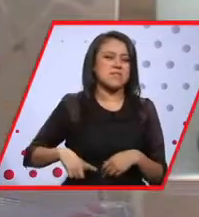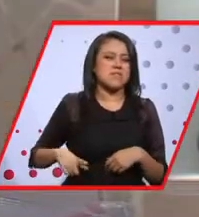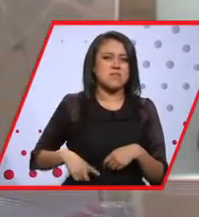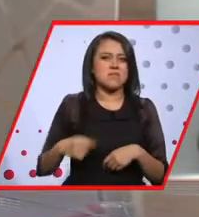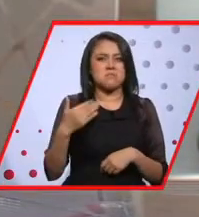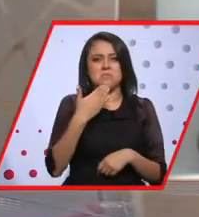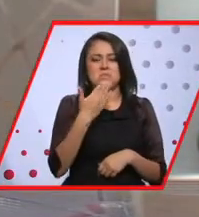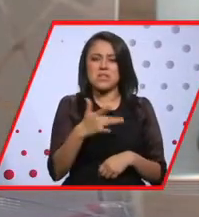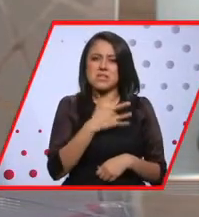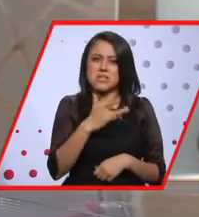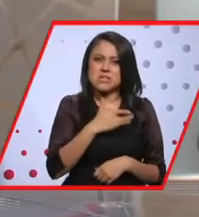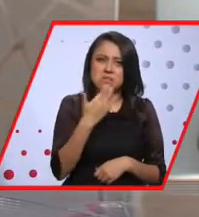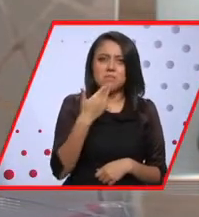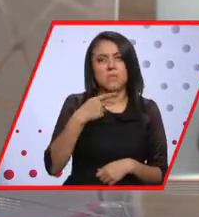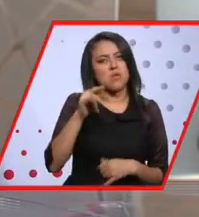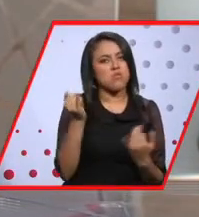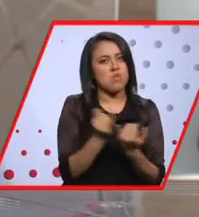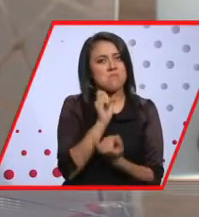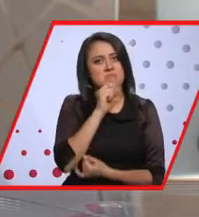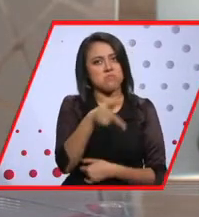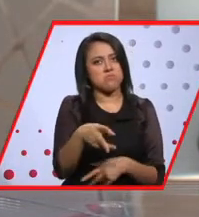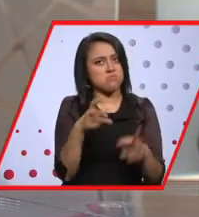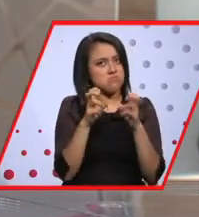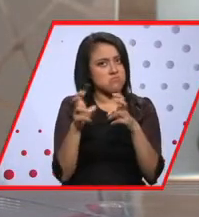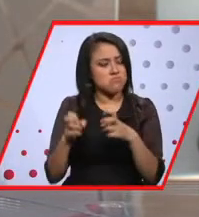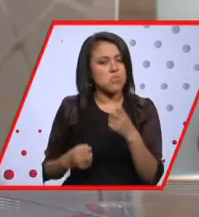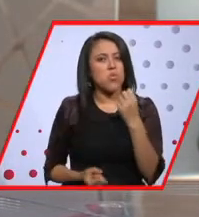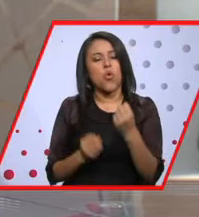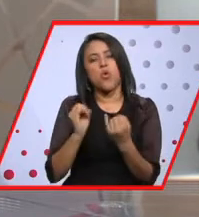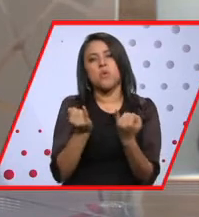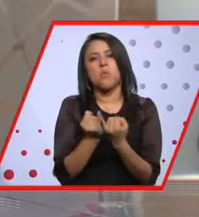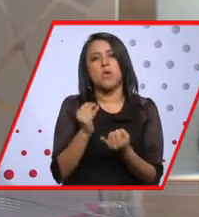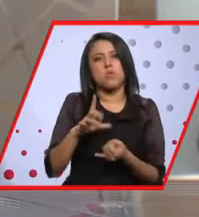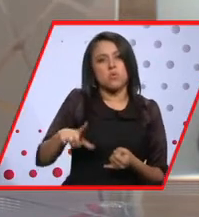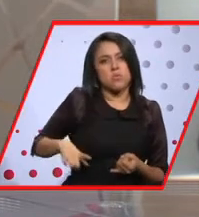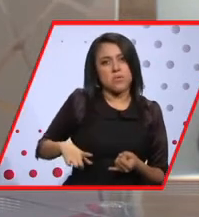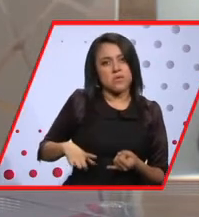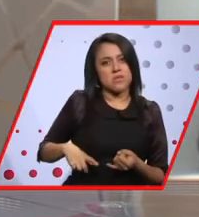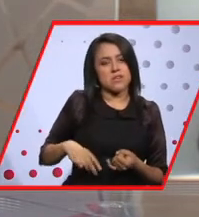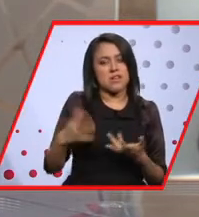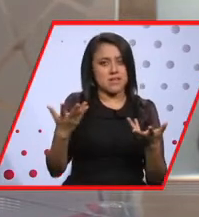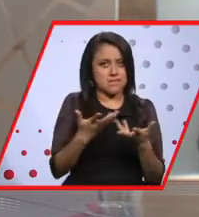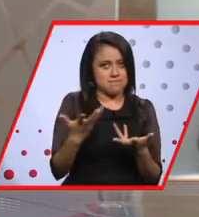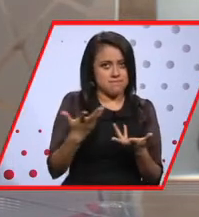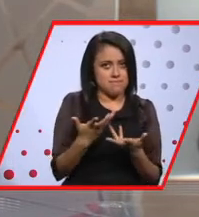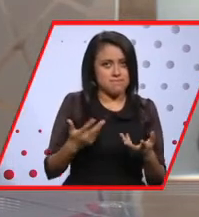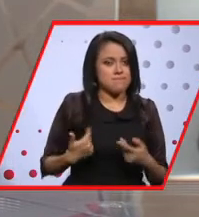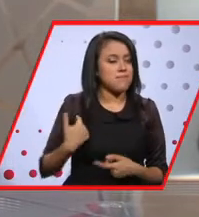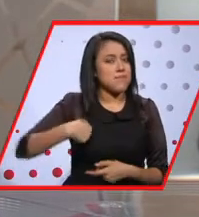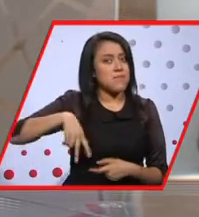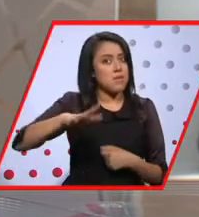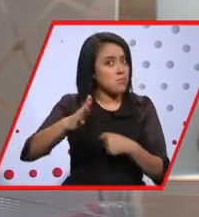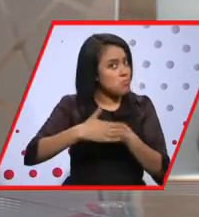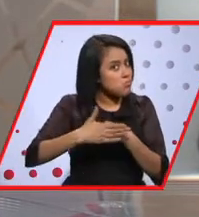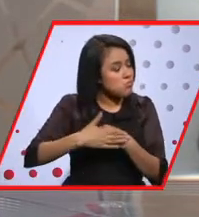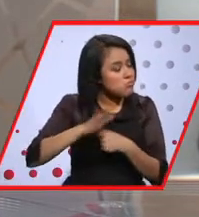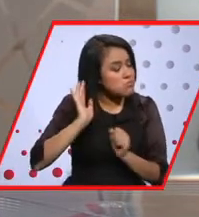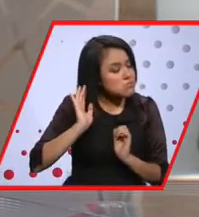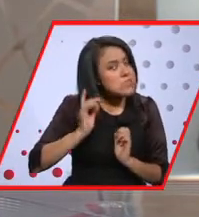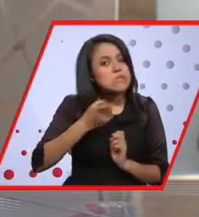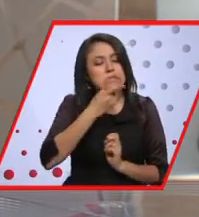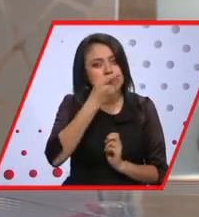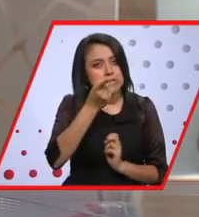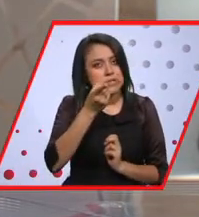ahí con la cola sucia y también algunos gobernadores en activo que pronto en cuanto